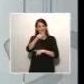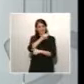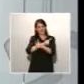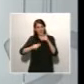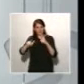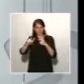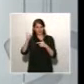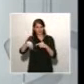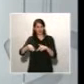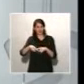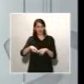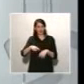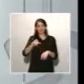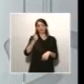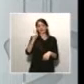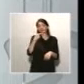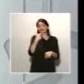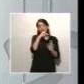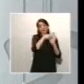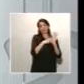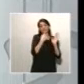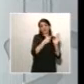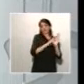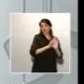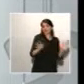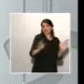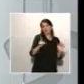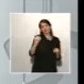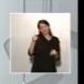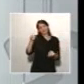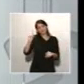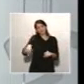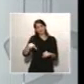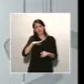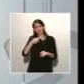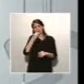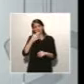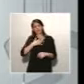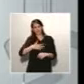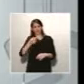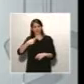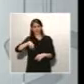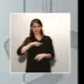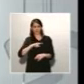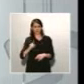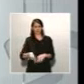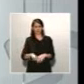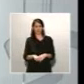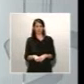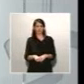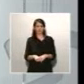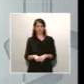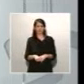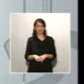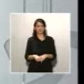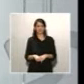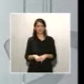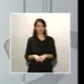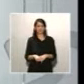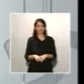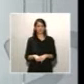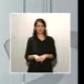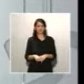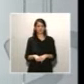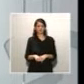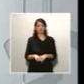porque lo dice la normativa, sino por el propio bien de todos nosotros. En cuanto a cuestiones específicas del día de hoy,